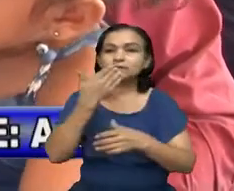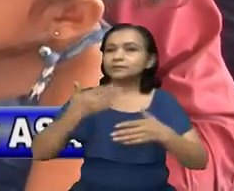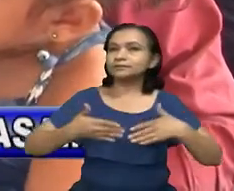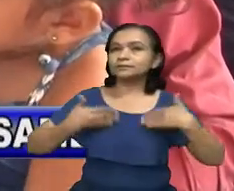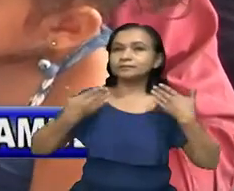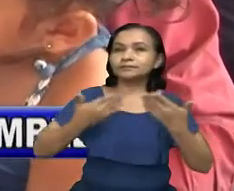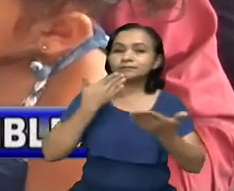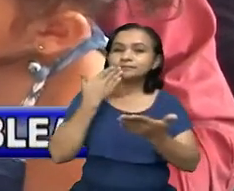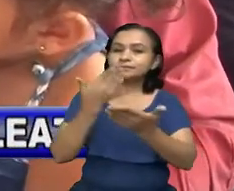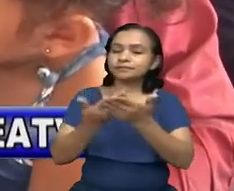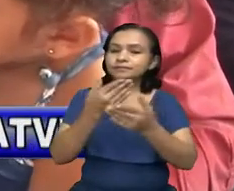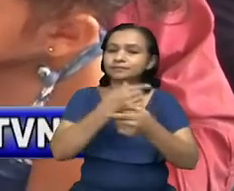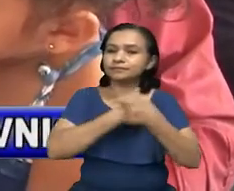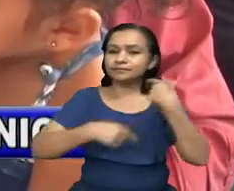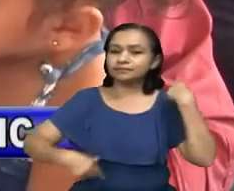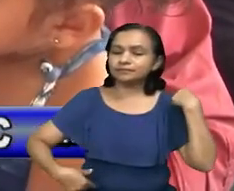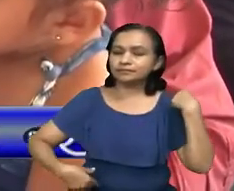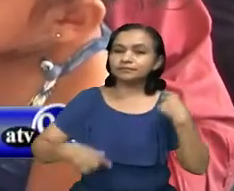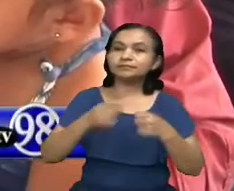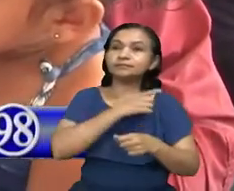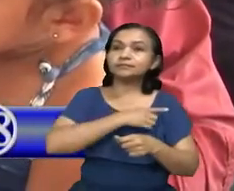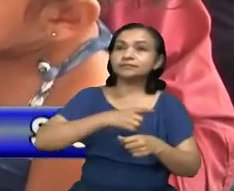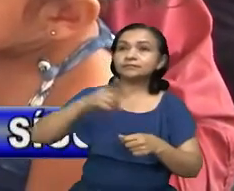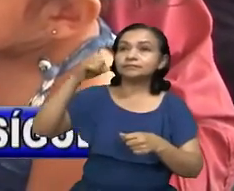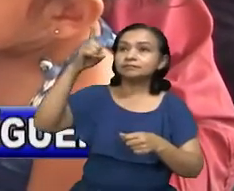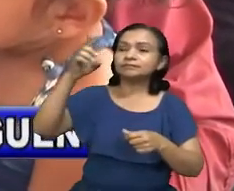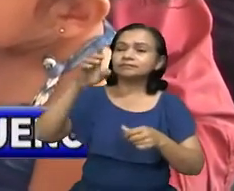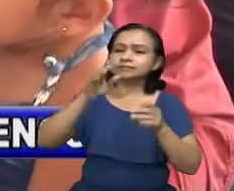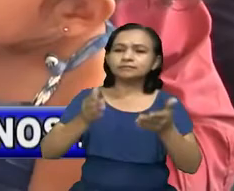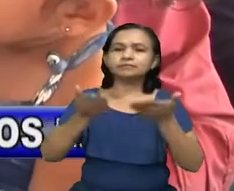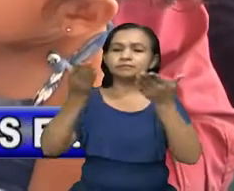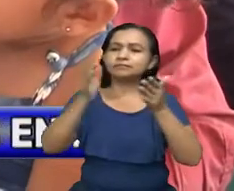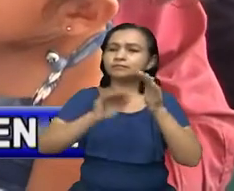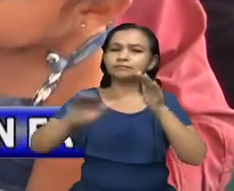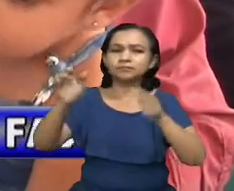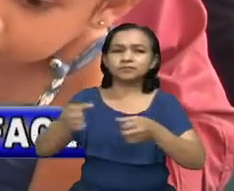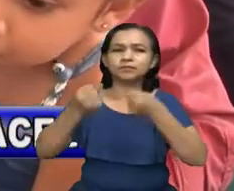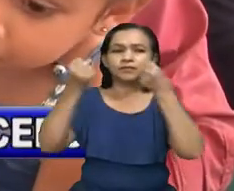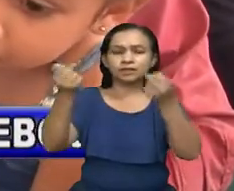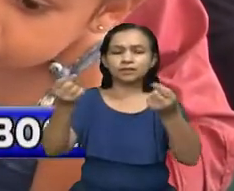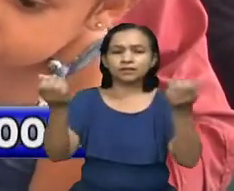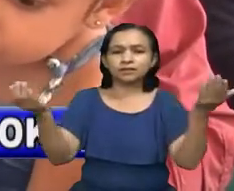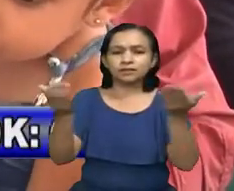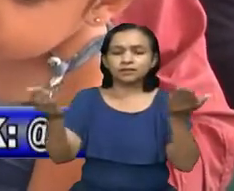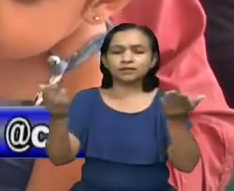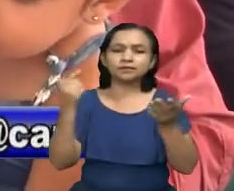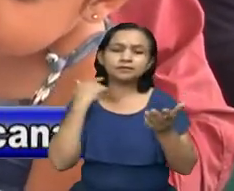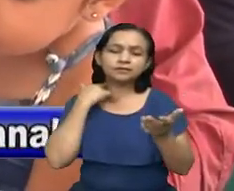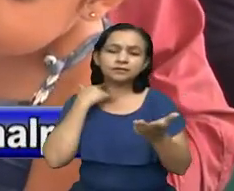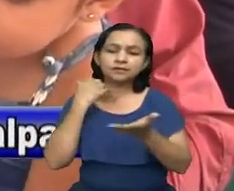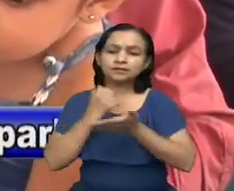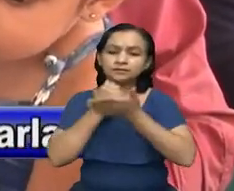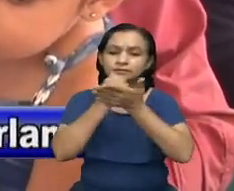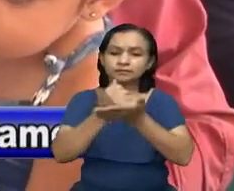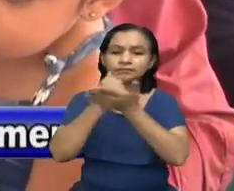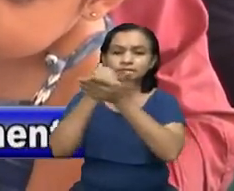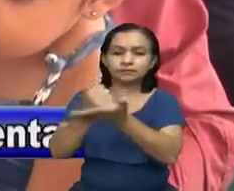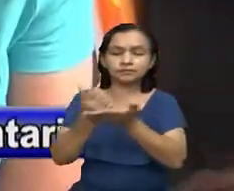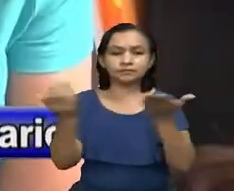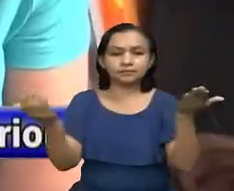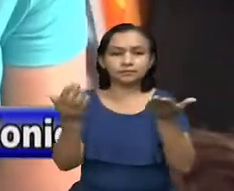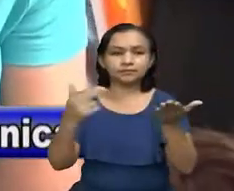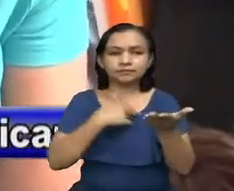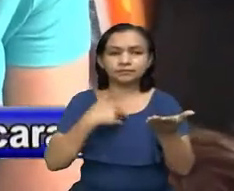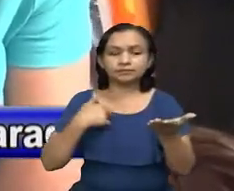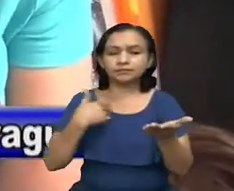damos gracias a él y le pedimos al Señor que le dé más fuerza y resistencia a él para que siempre nos siga ayudando y nosotros apoyándole a él.